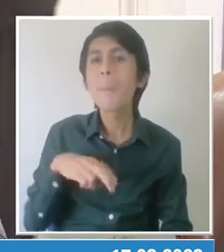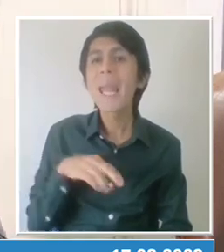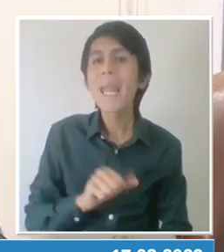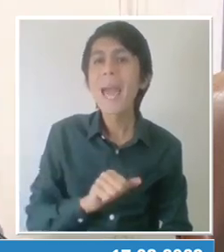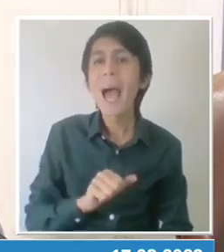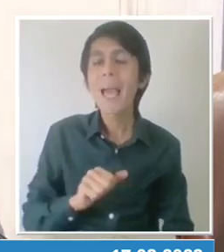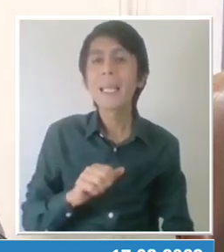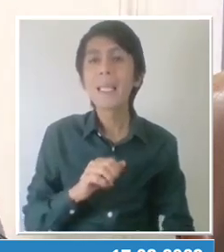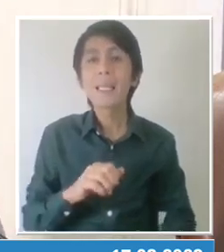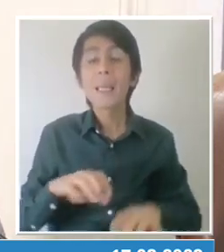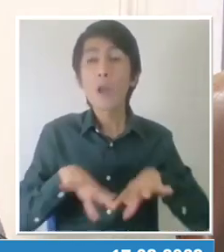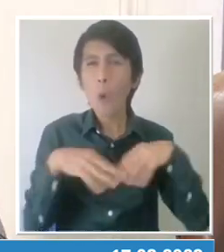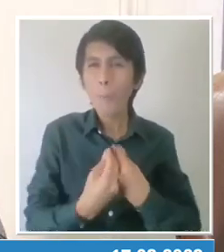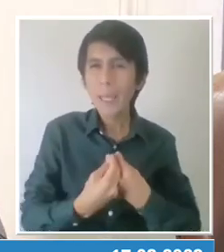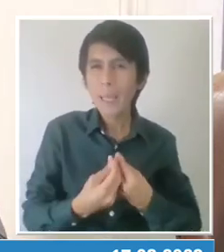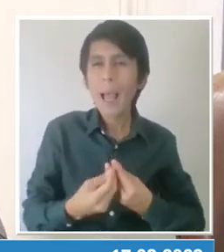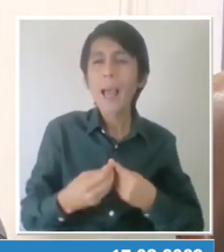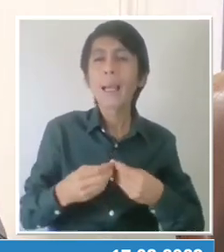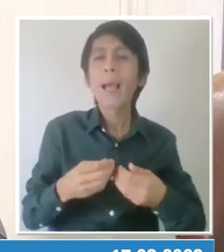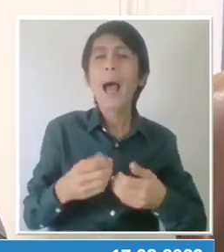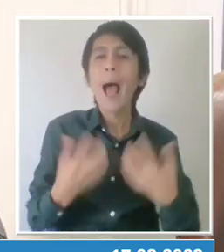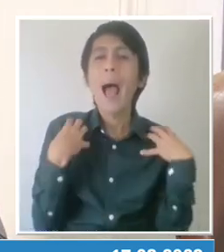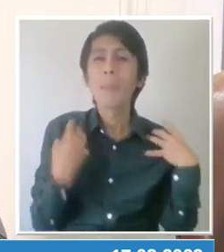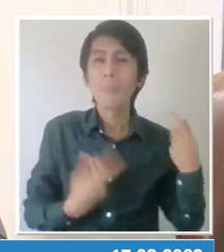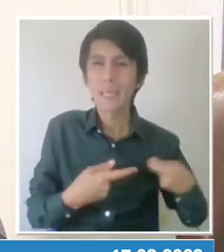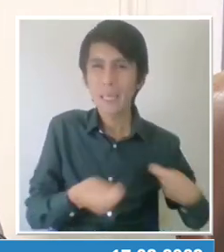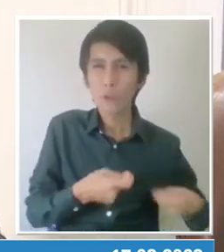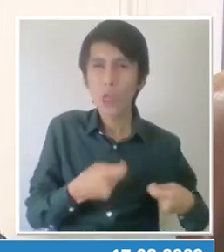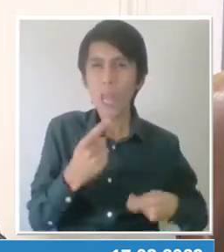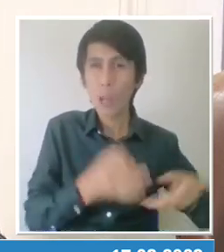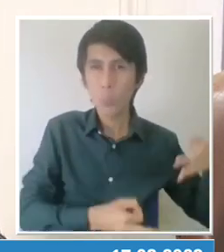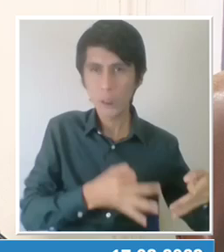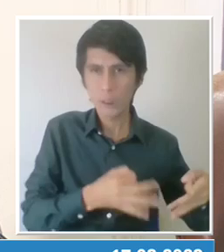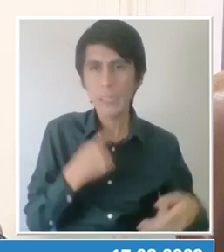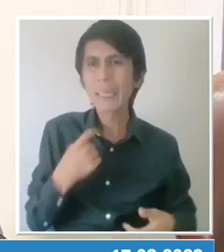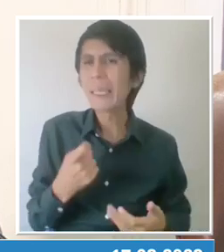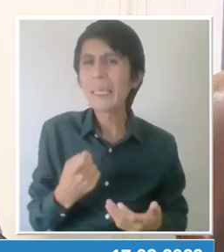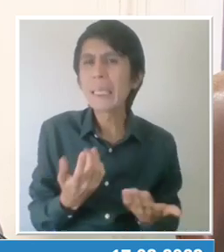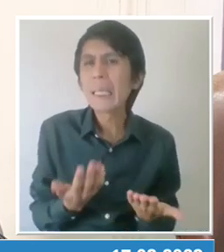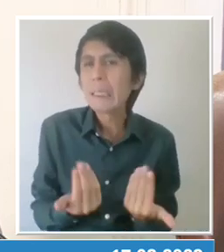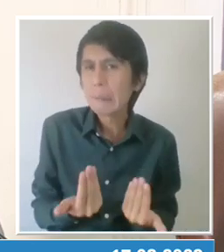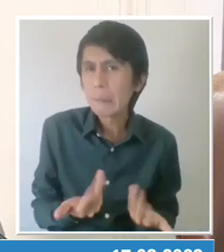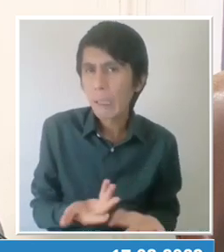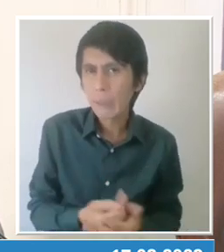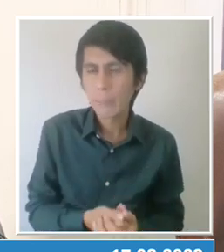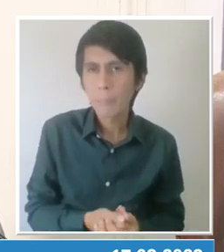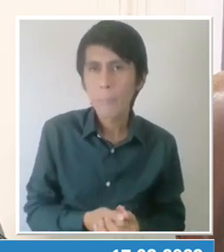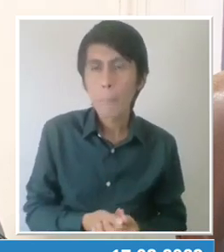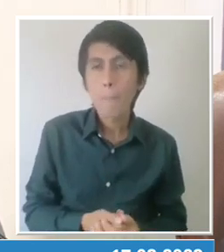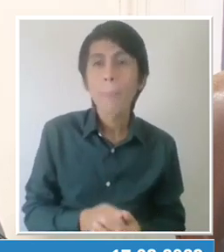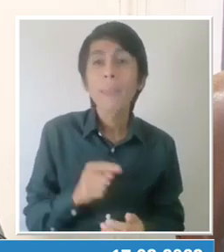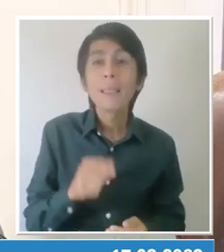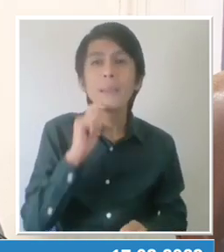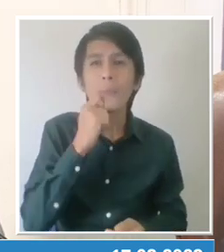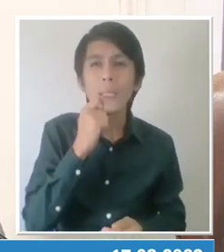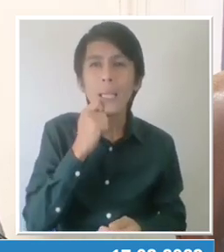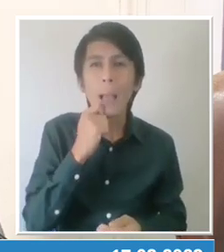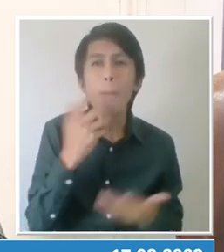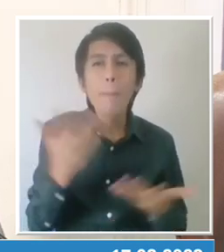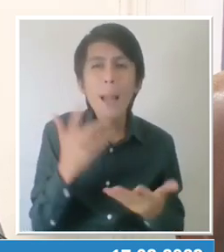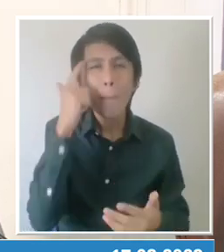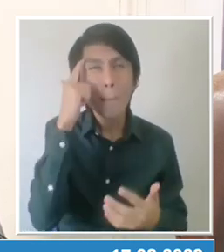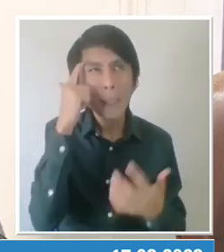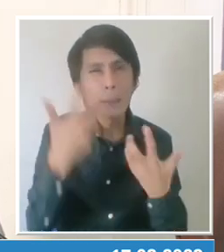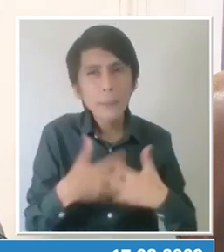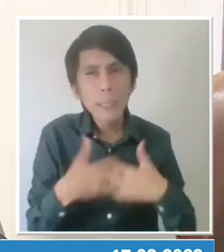demanda más allá del justo debido proceso? Es una invitación a pensar. Los principios tienen esa gran